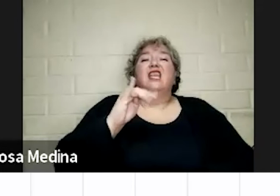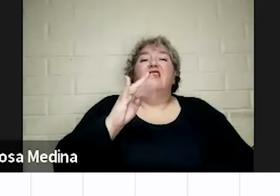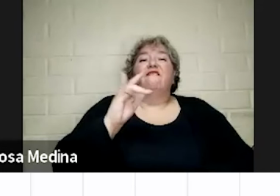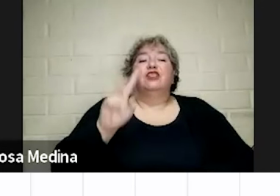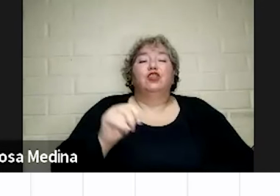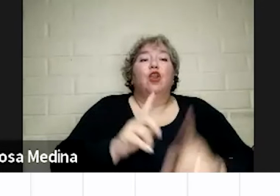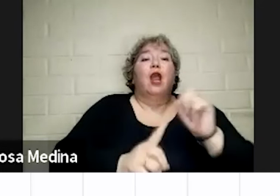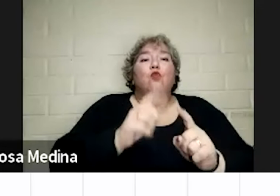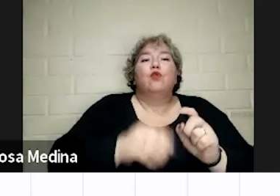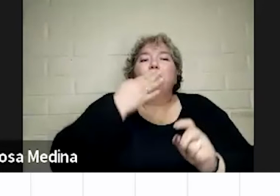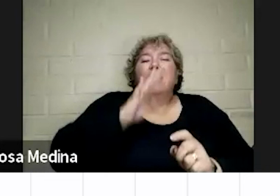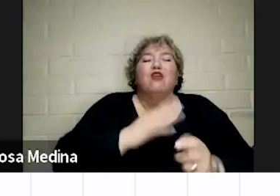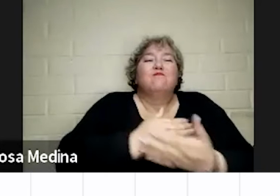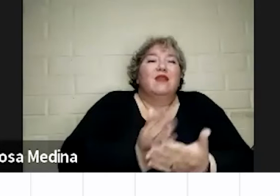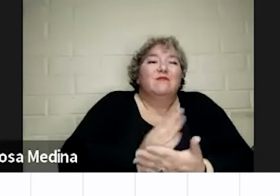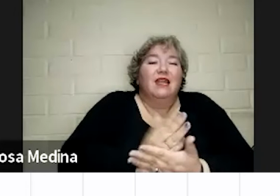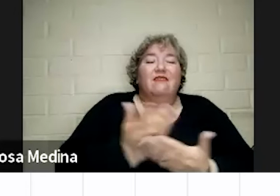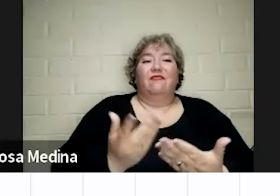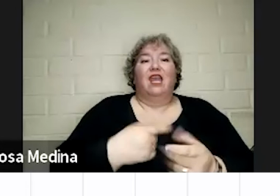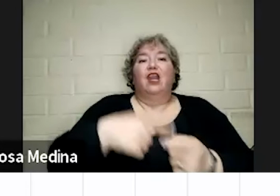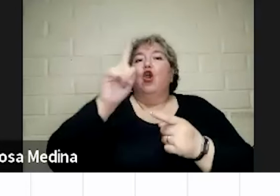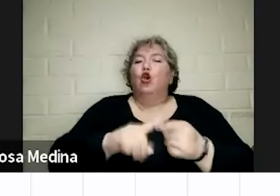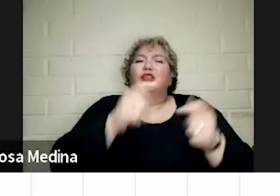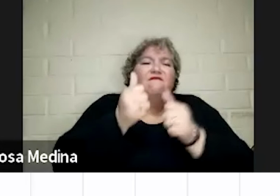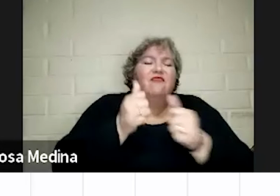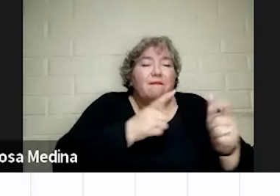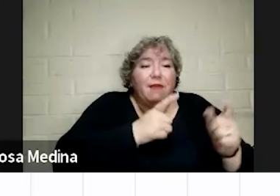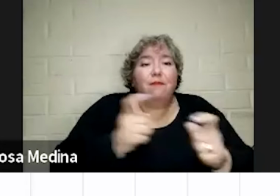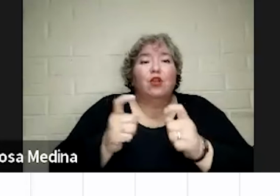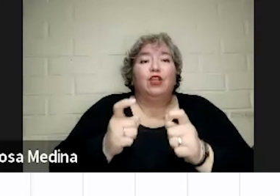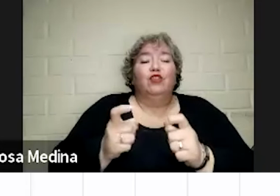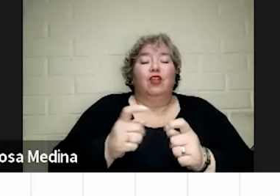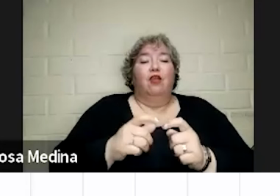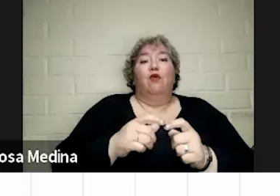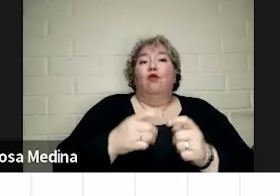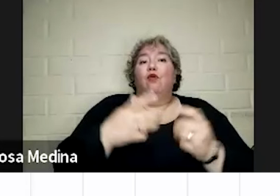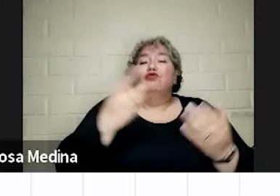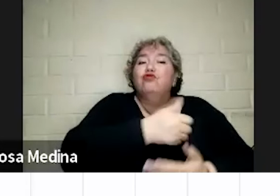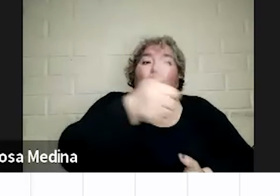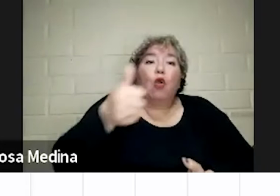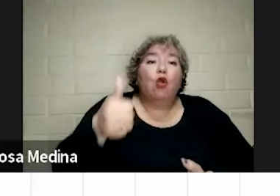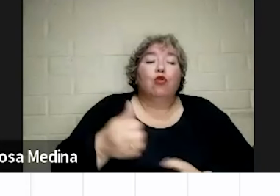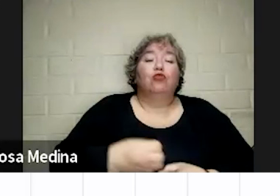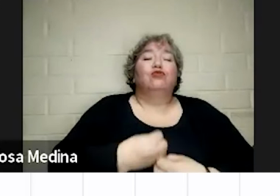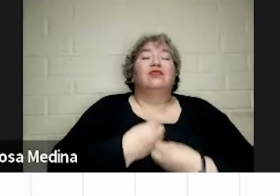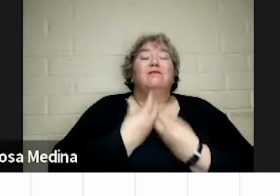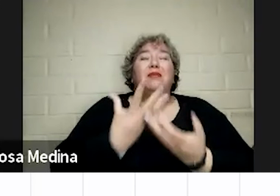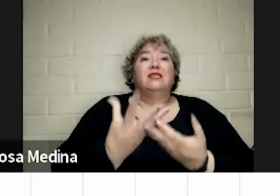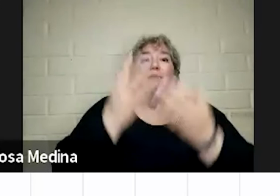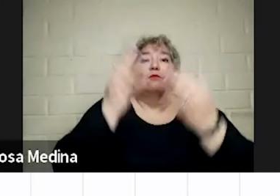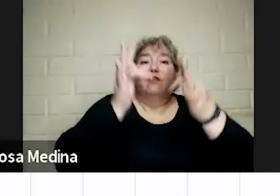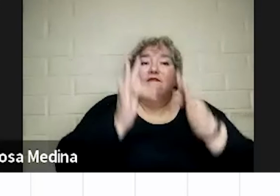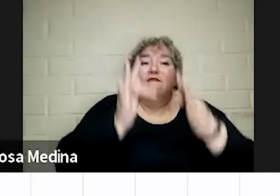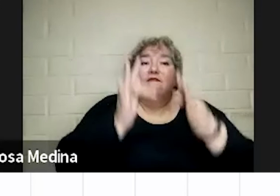para planificar, ¿cierto? Otra va a ser súper buena para el monitoreo. En el fondo, todos nos expresamos de manera distinta y todos desarrollamos las